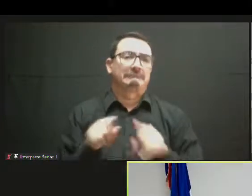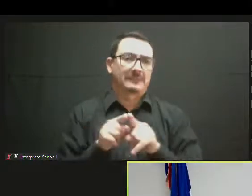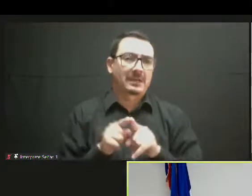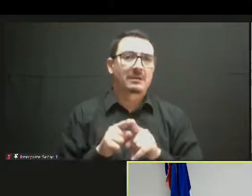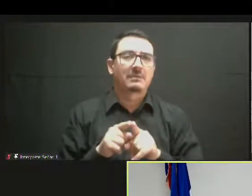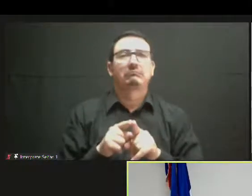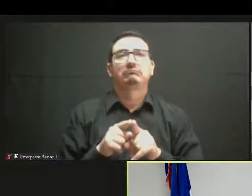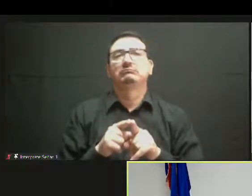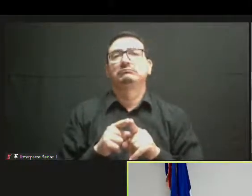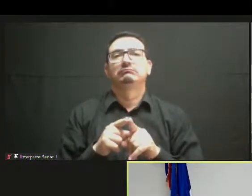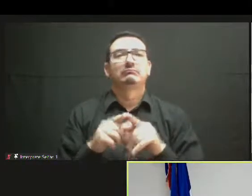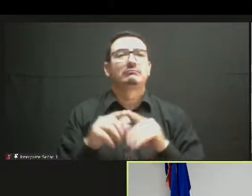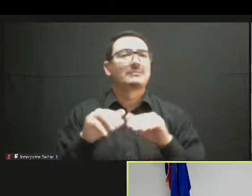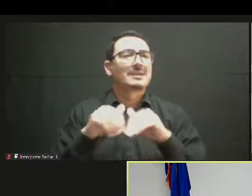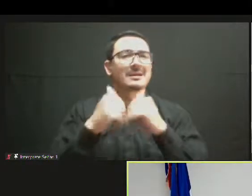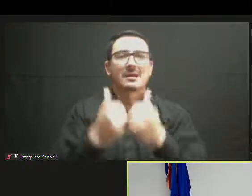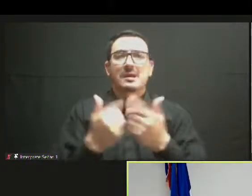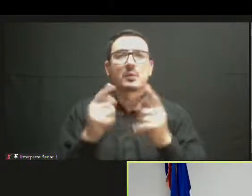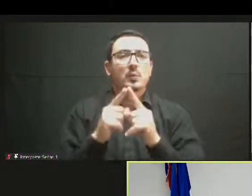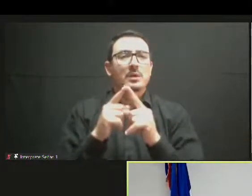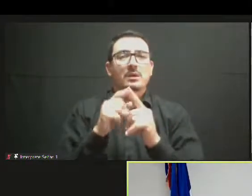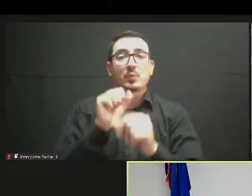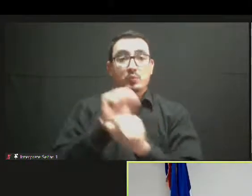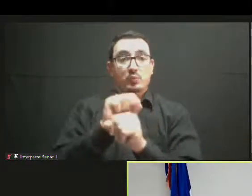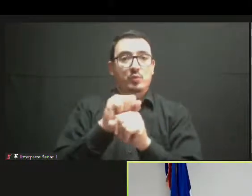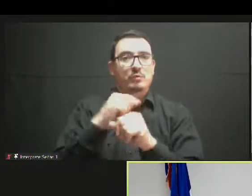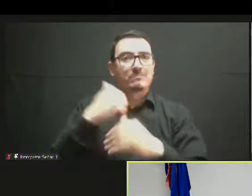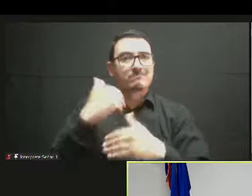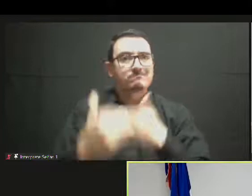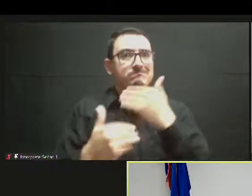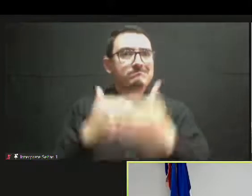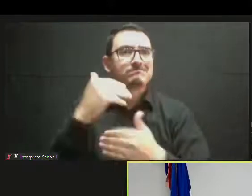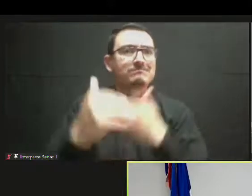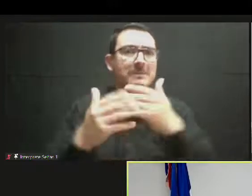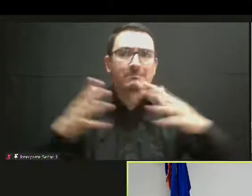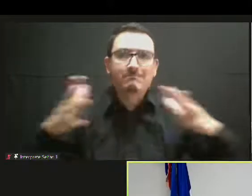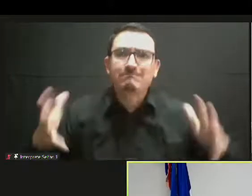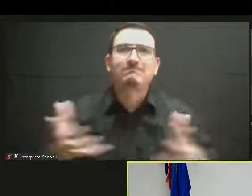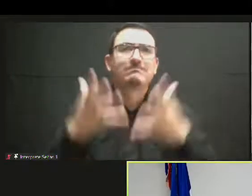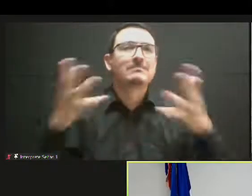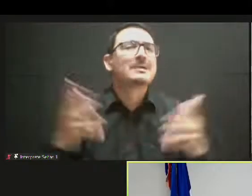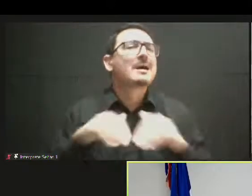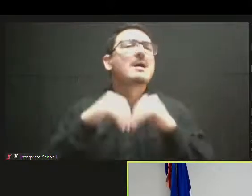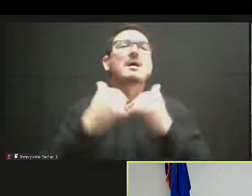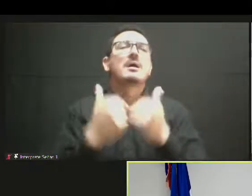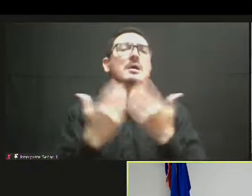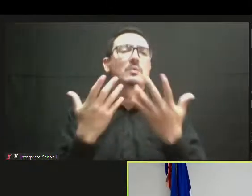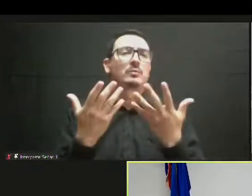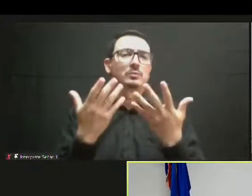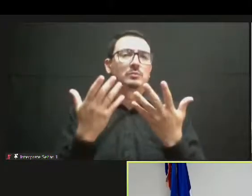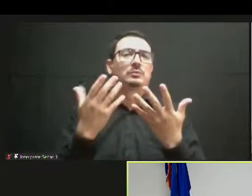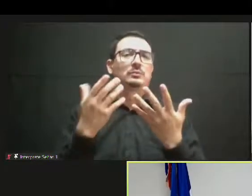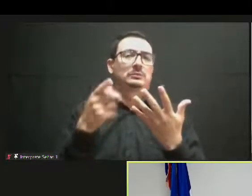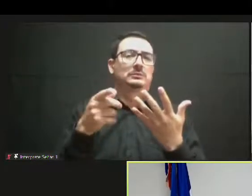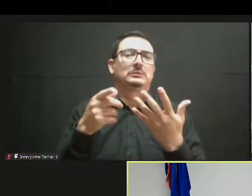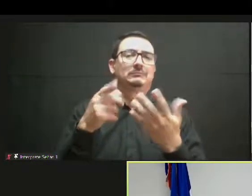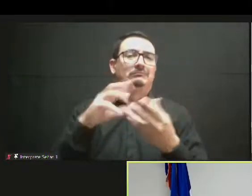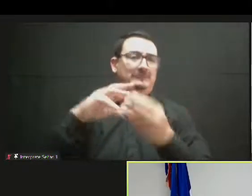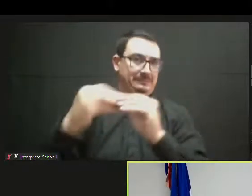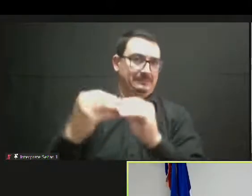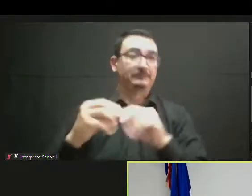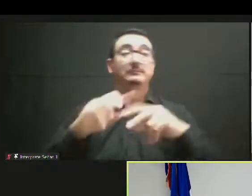laboral y el fomento a la innovación. Como segundo pilar, tenemos en la estrategia los aspectos